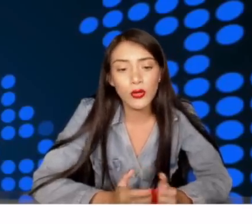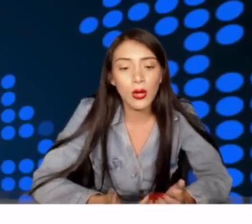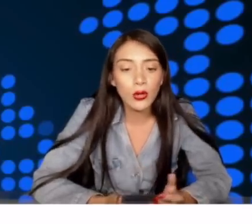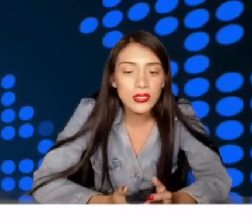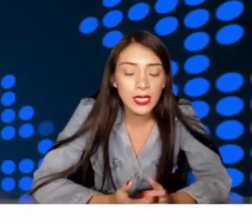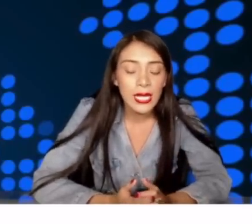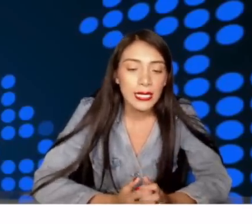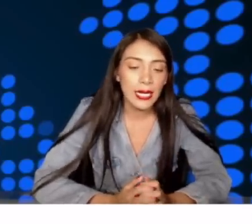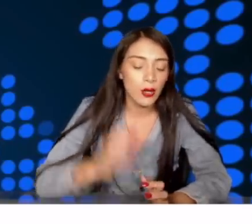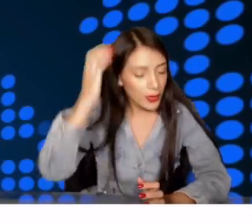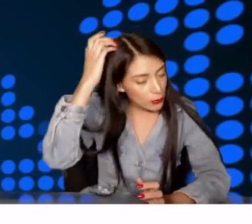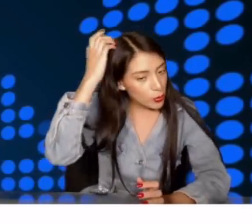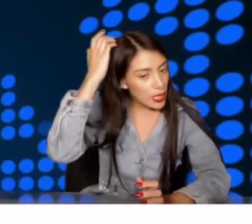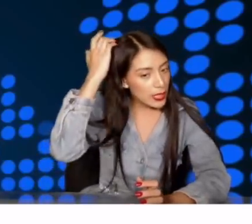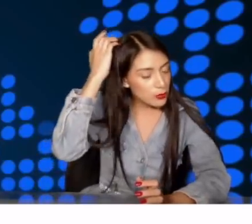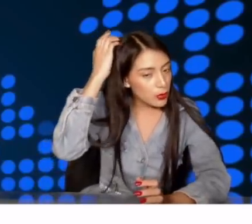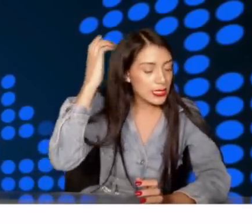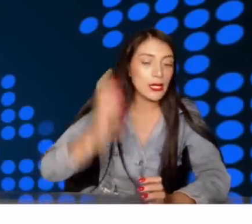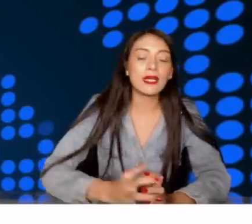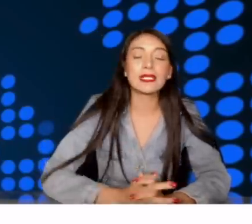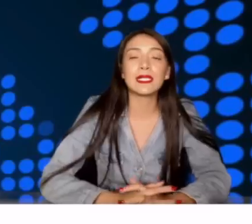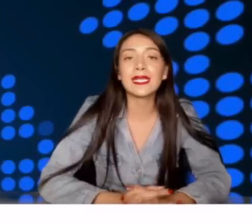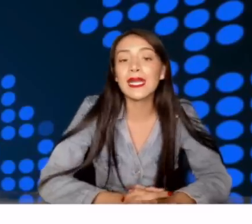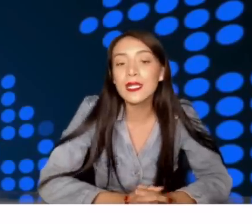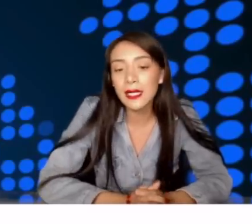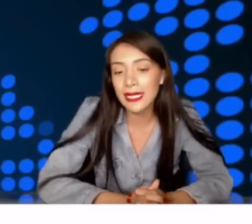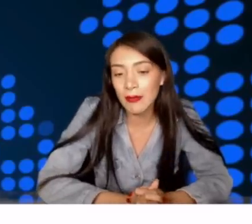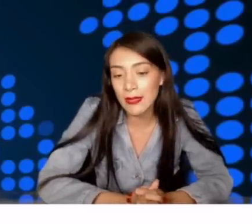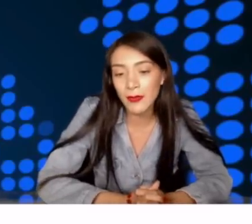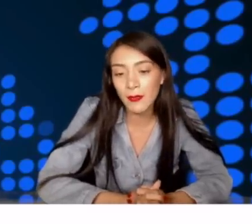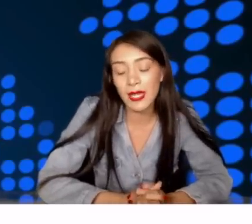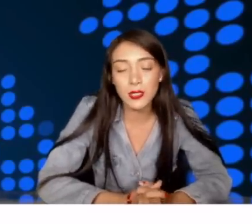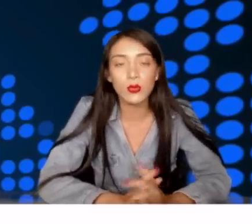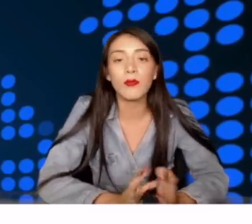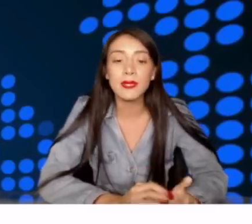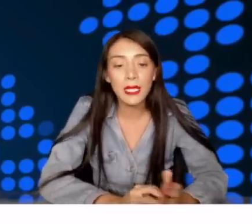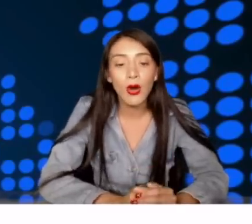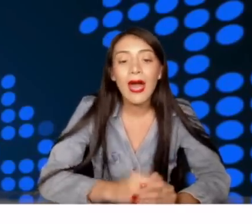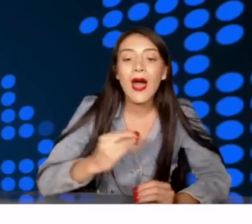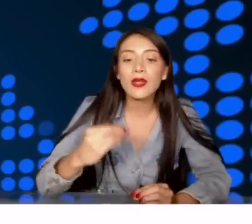recibió o dio a conocer que lo de Evo Morales pues es algo que se tiene que analizar y que evidentemente